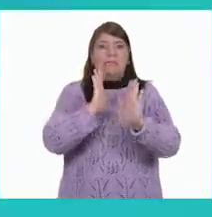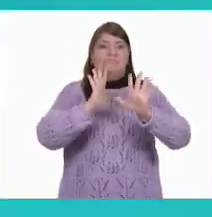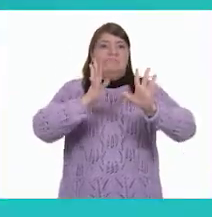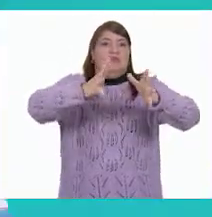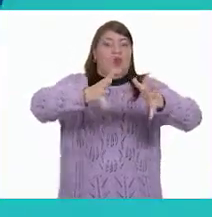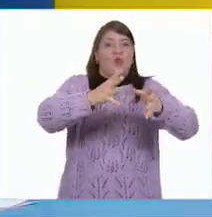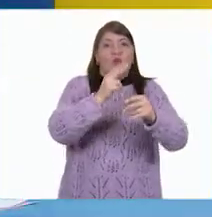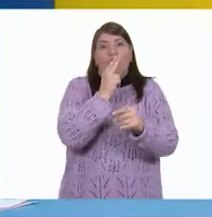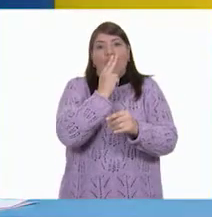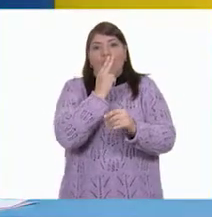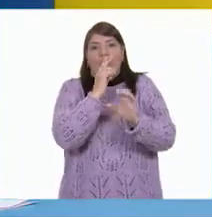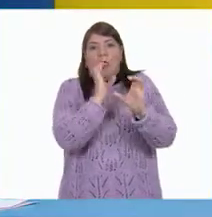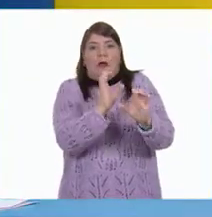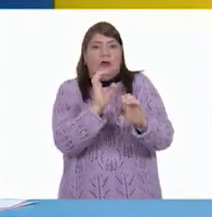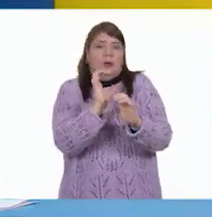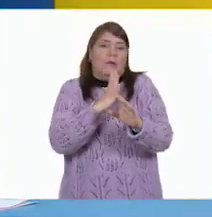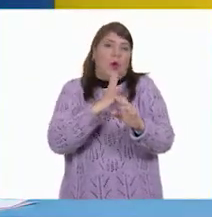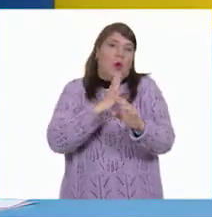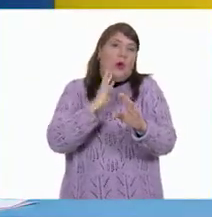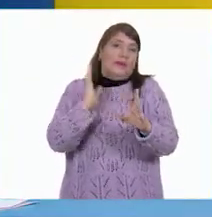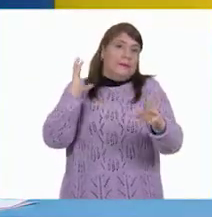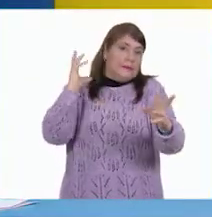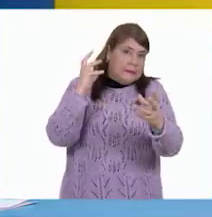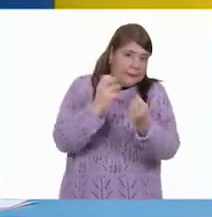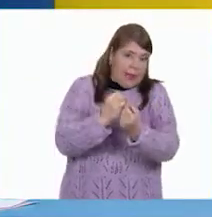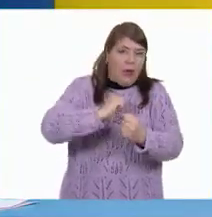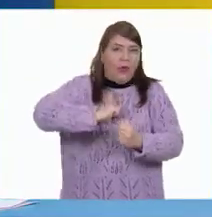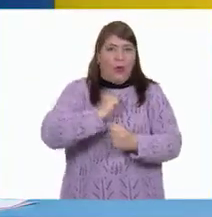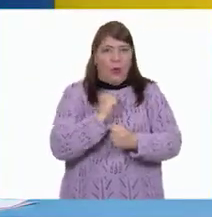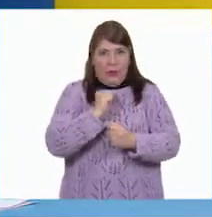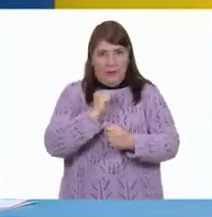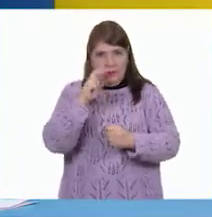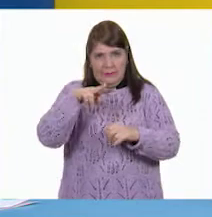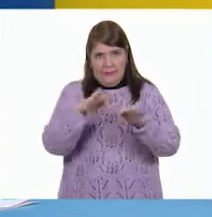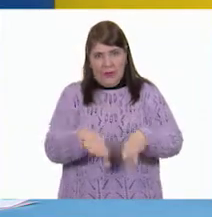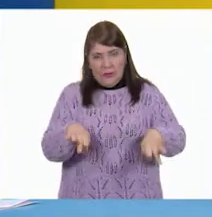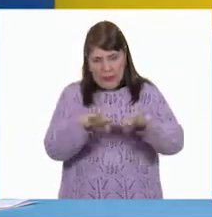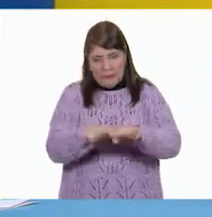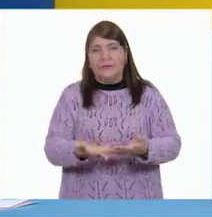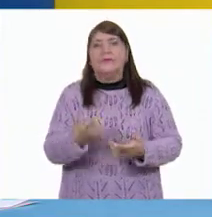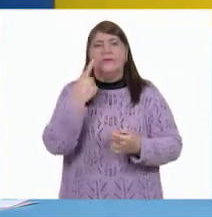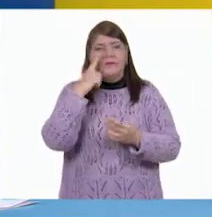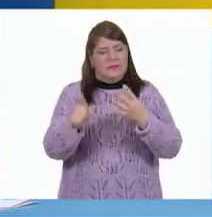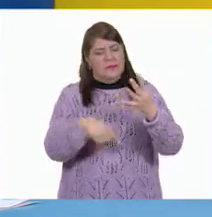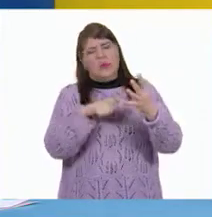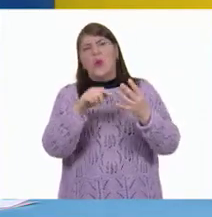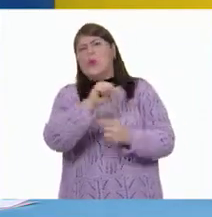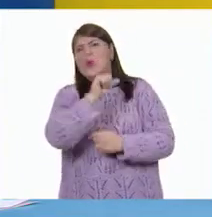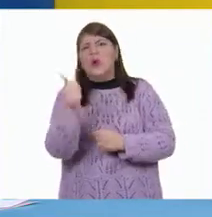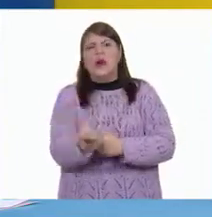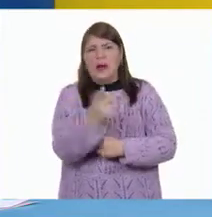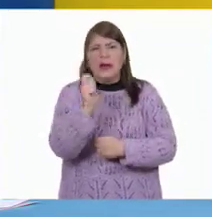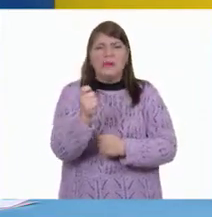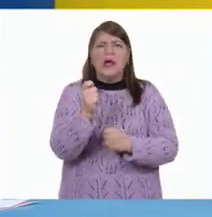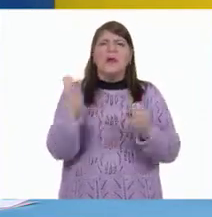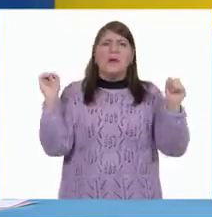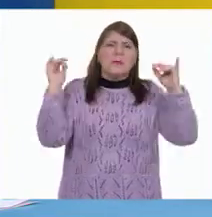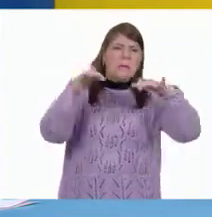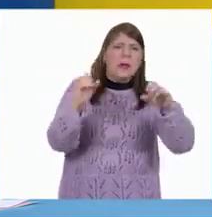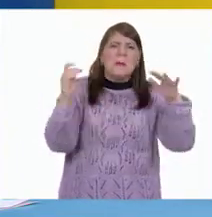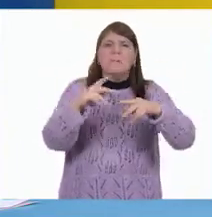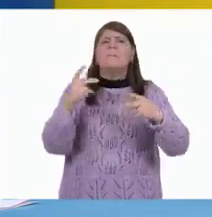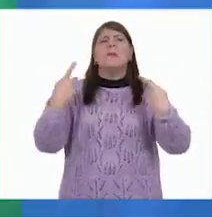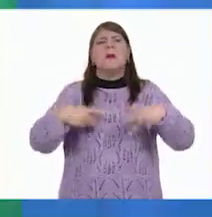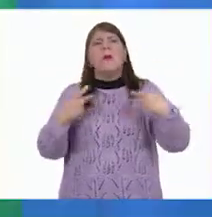porque son nuestro patrimonio. Vamos ahora con la siguiente pregunta. ¿Quiénes asistían a los eventos organizados por el régimen